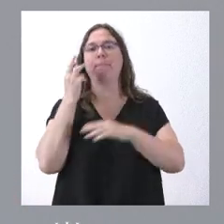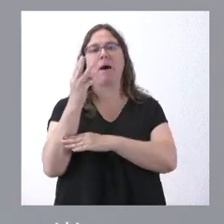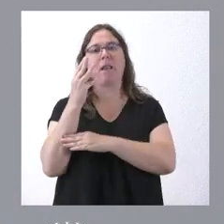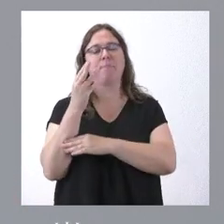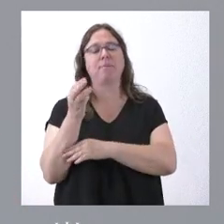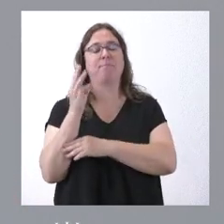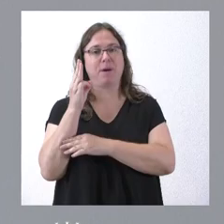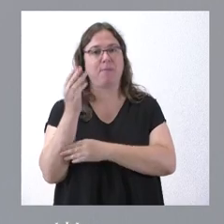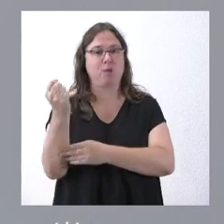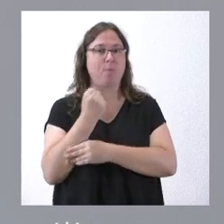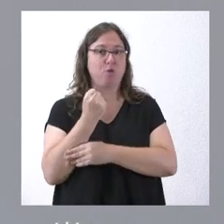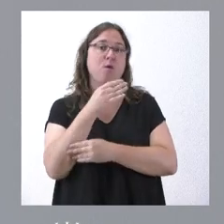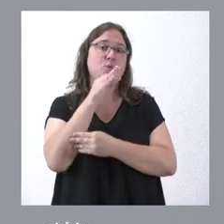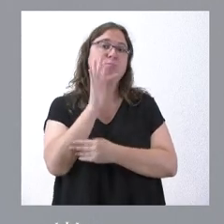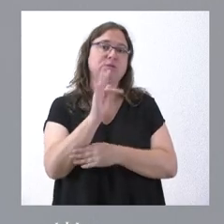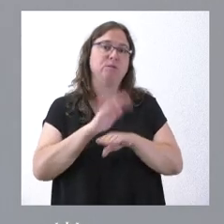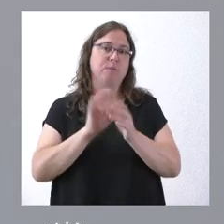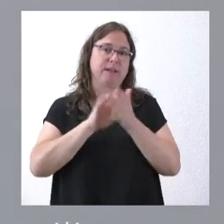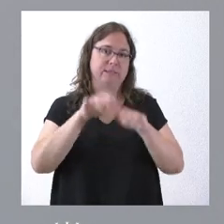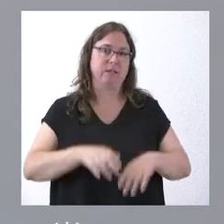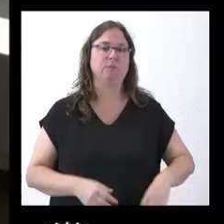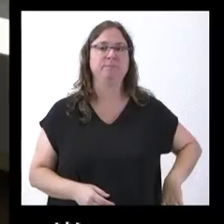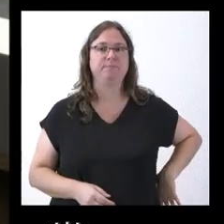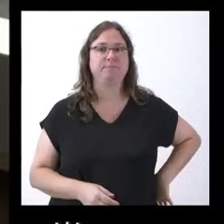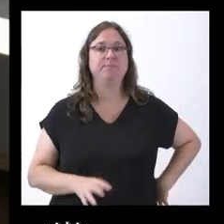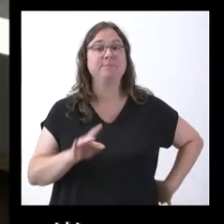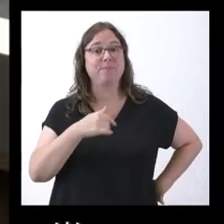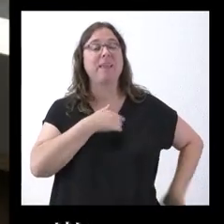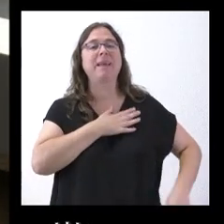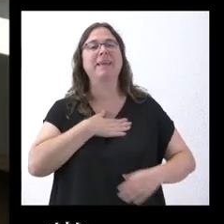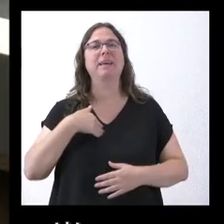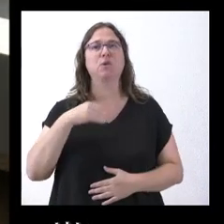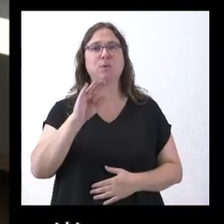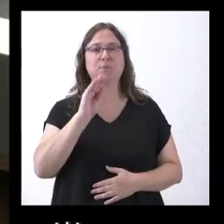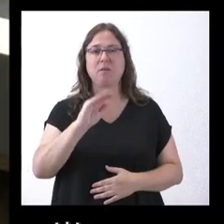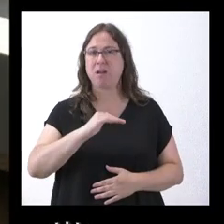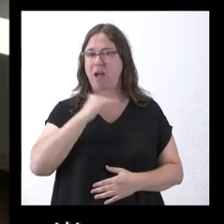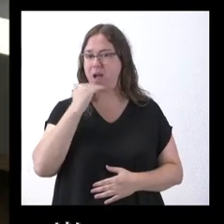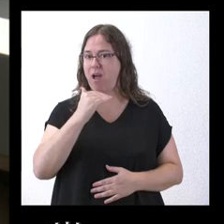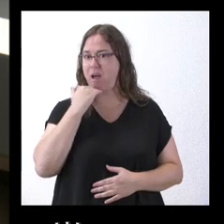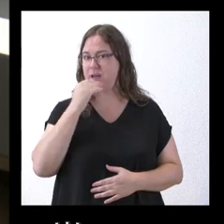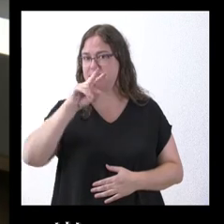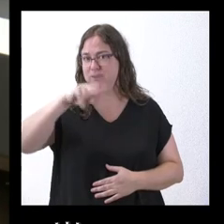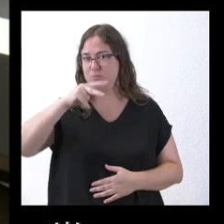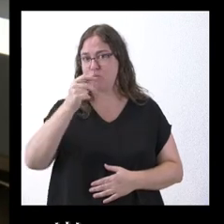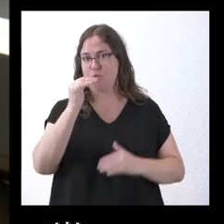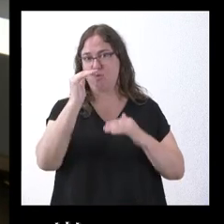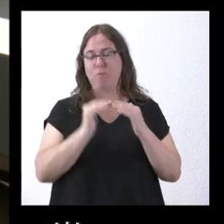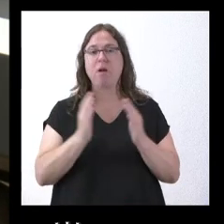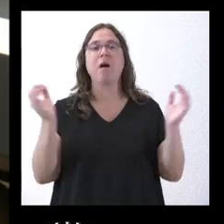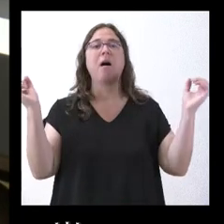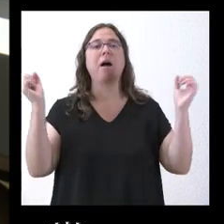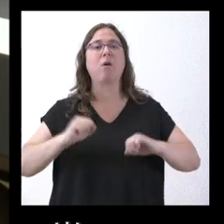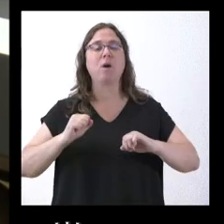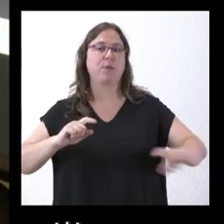porque sería bueno para Castilla y León. Sí, yo le quería preguntar, hace casi dos meses, un poco menos, acordaron recurrir